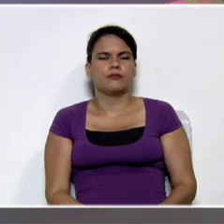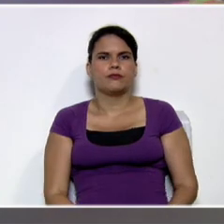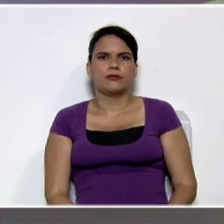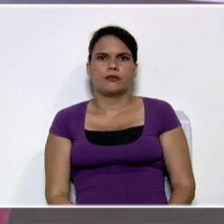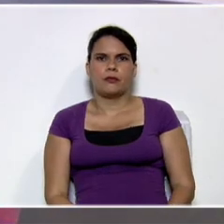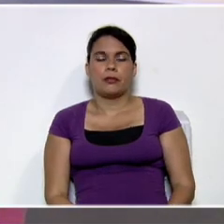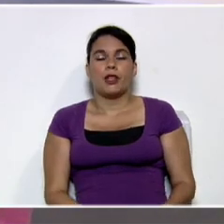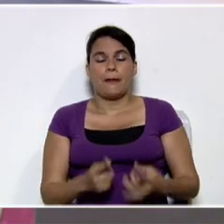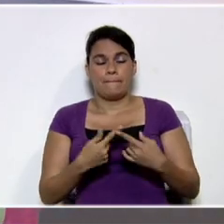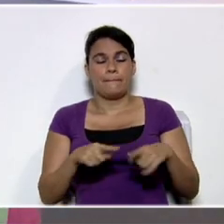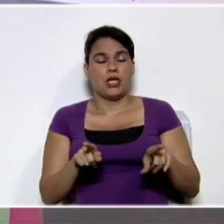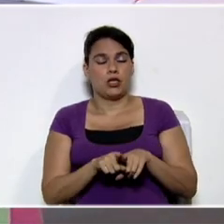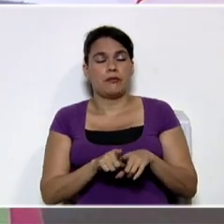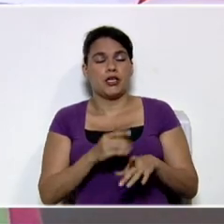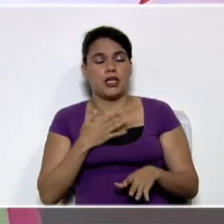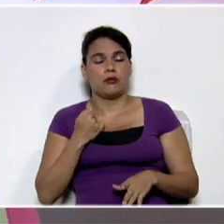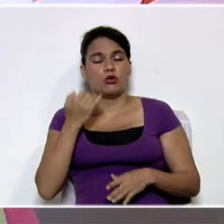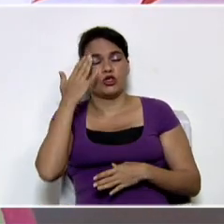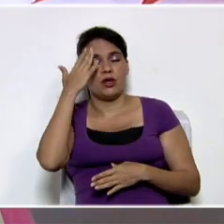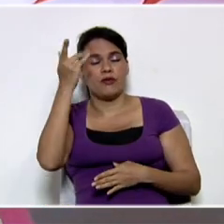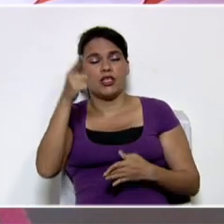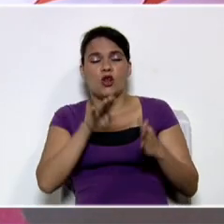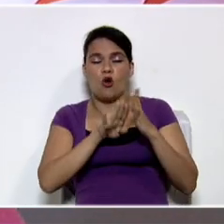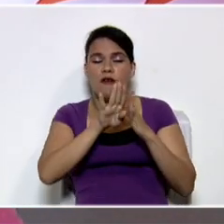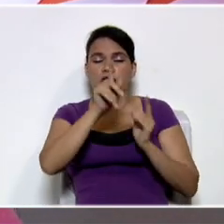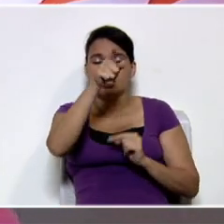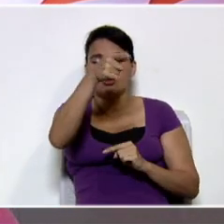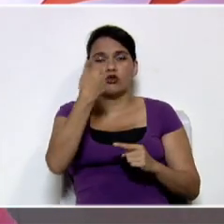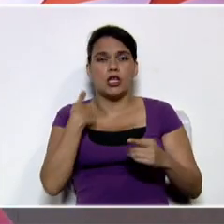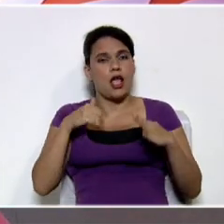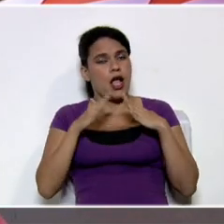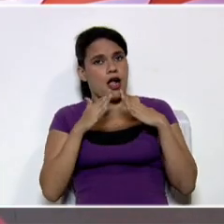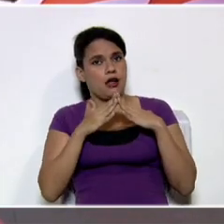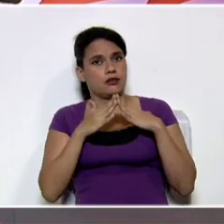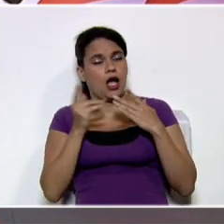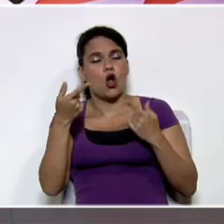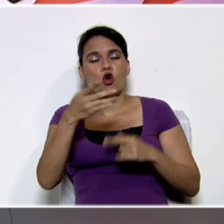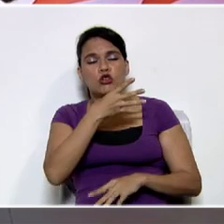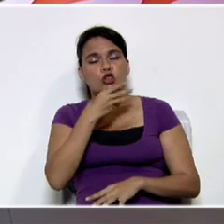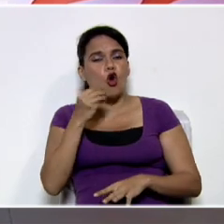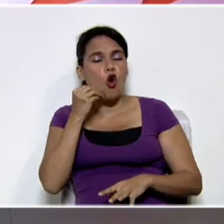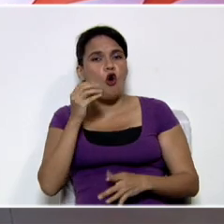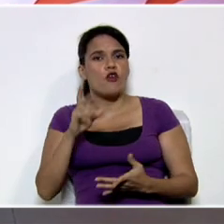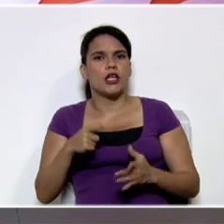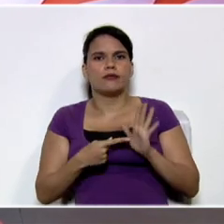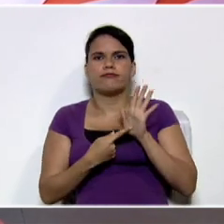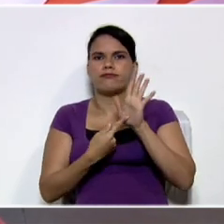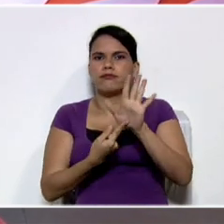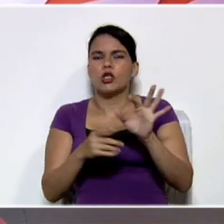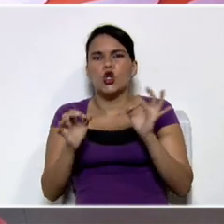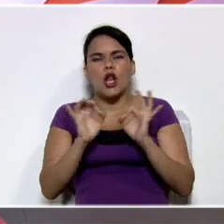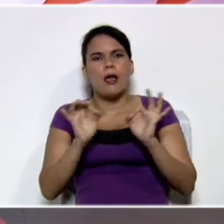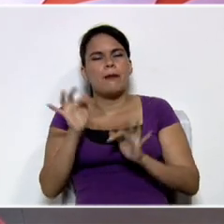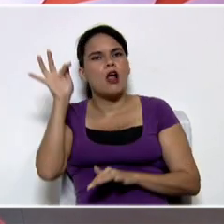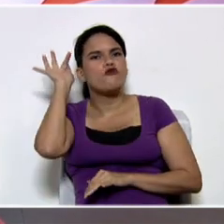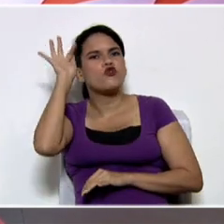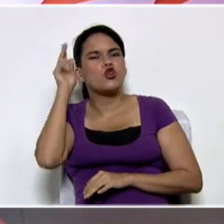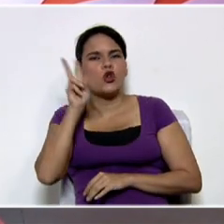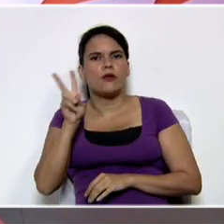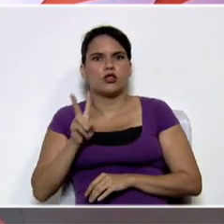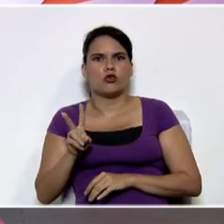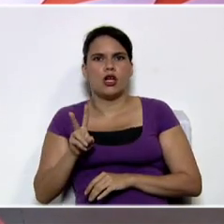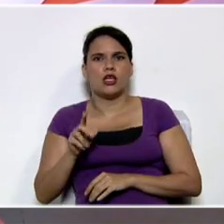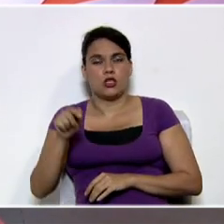@MPPeducación. Pero también queremos enterarnos de los avances que ustedes tienen en casa, con esos jóvenes que están representando no solamente el futuro de Venezuela, sino